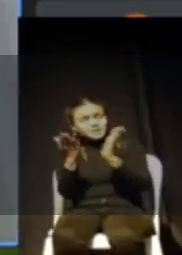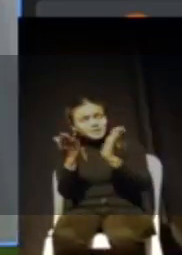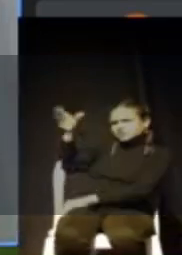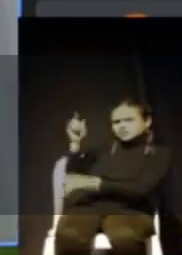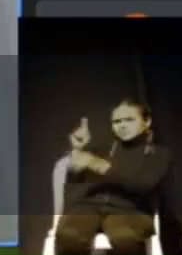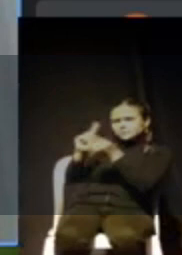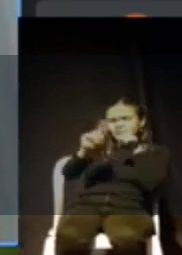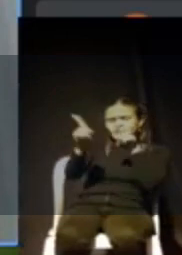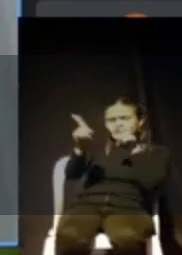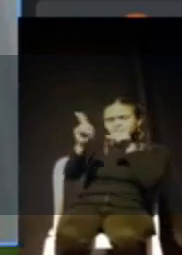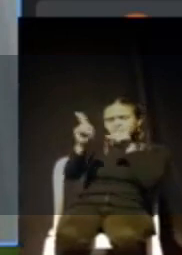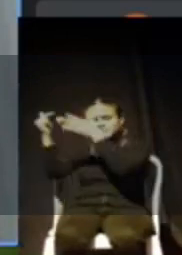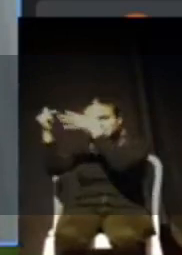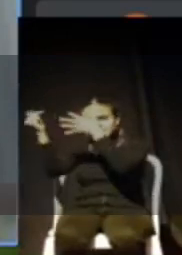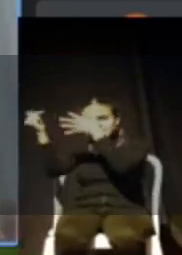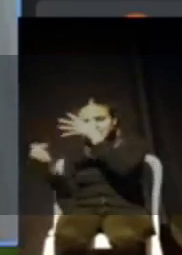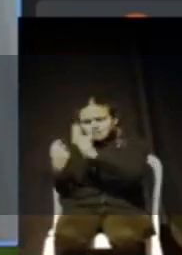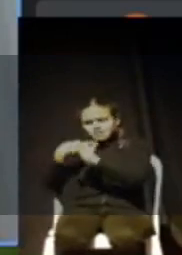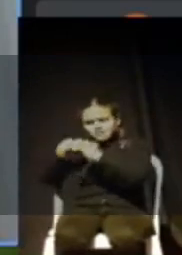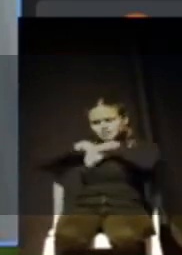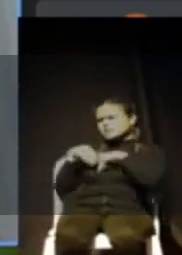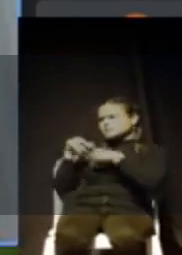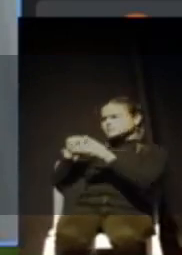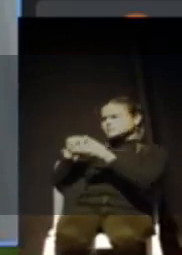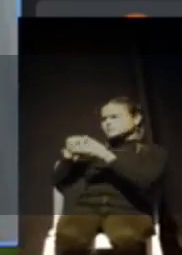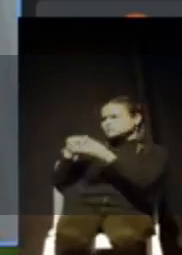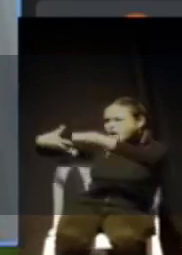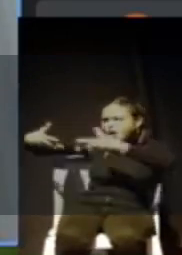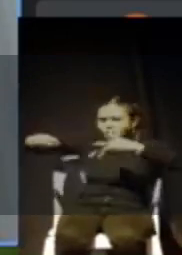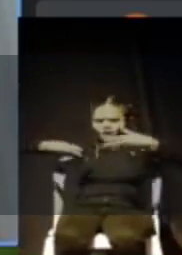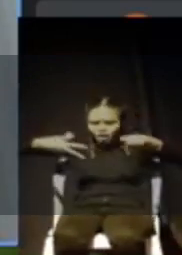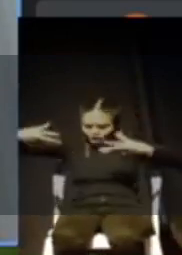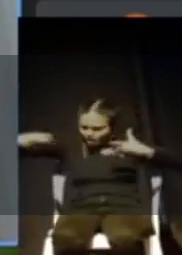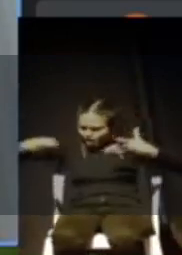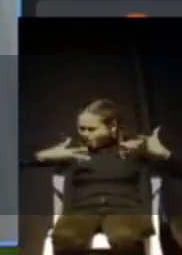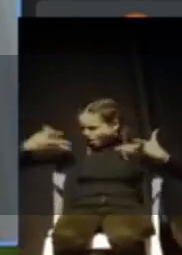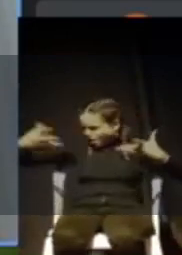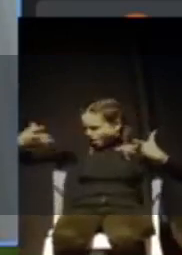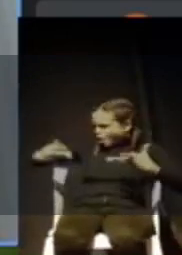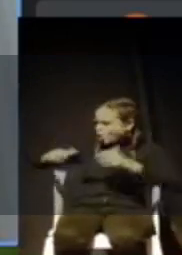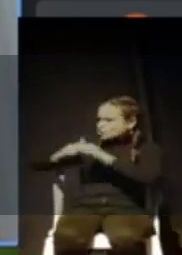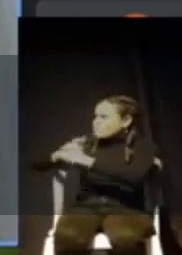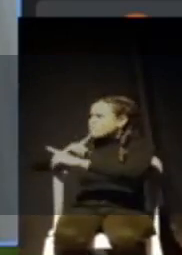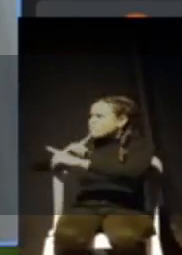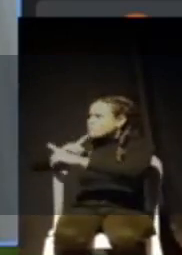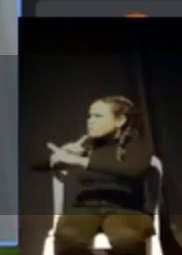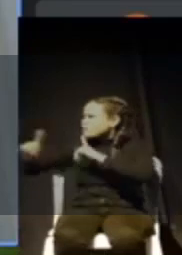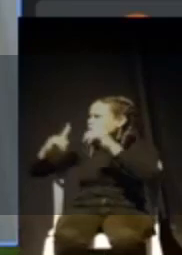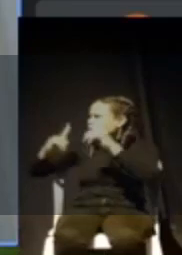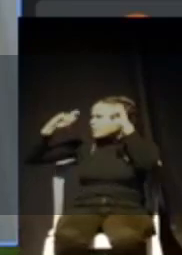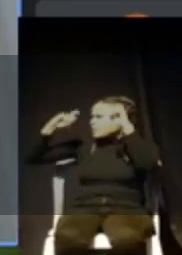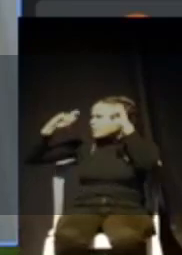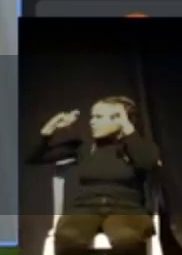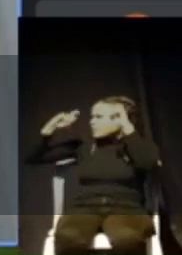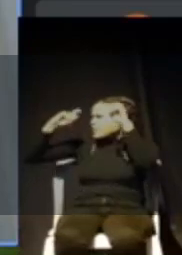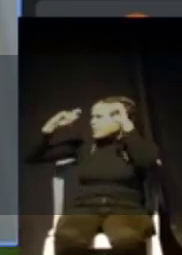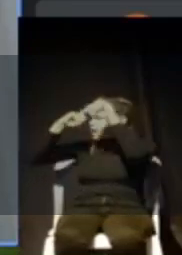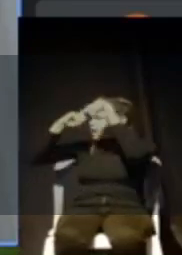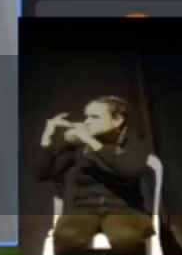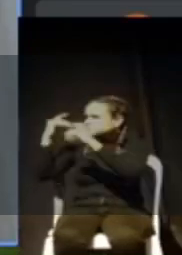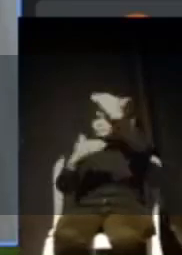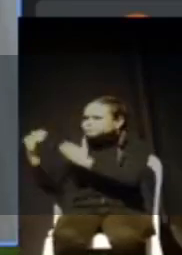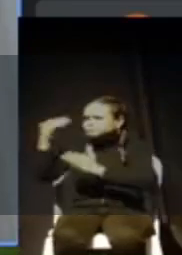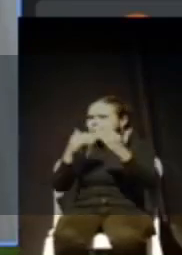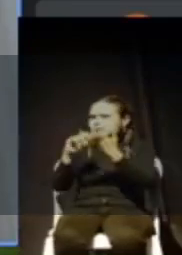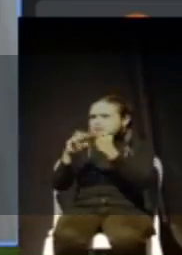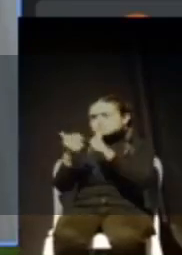importando cuanto concepto se nos ofrece desde otras latitudes sin diálogos realmente críticos y sobre todo sin las